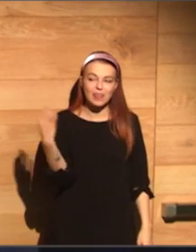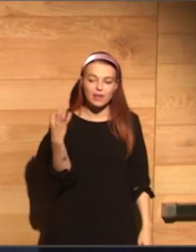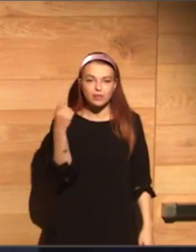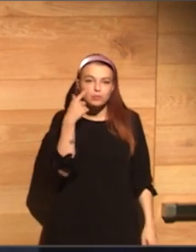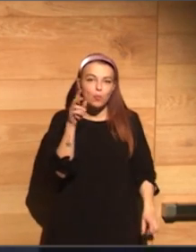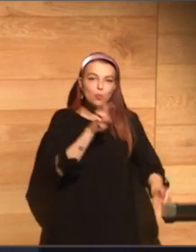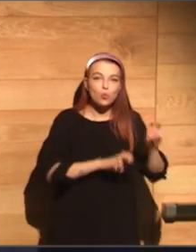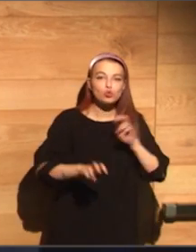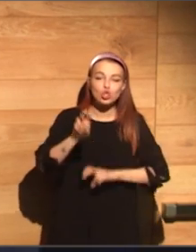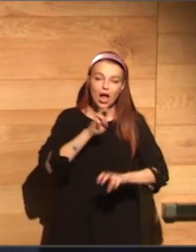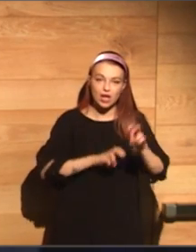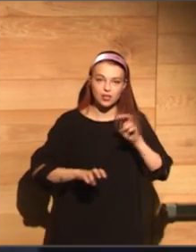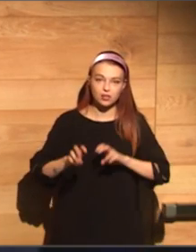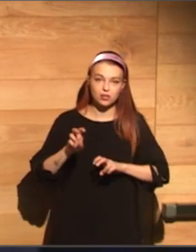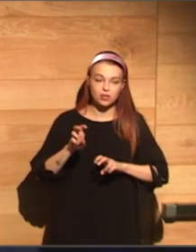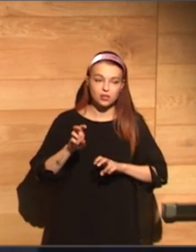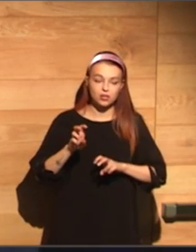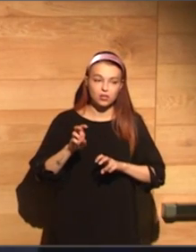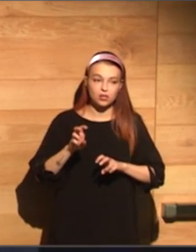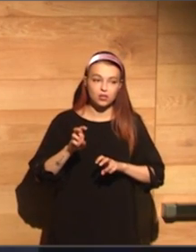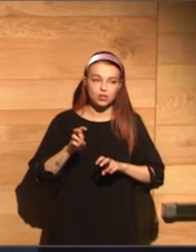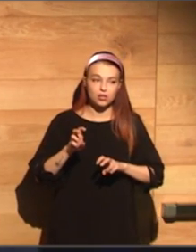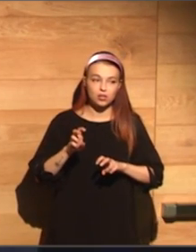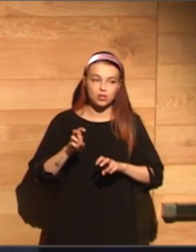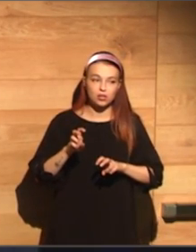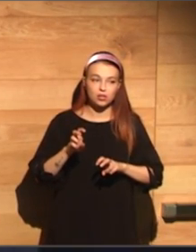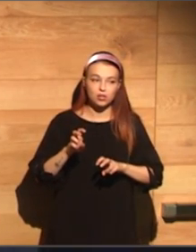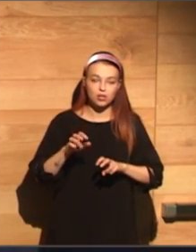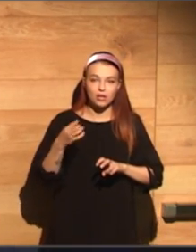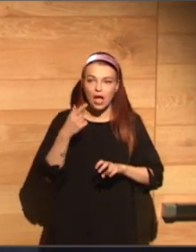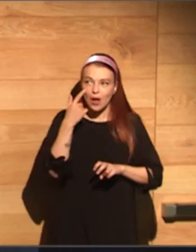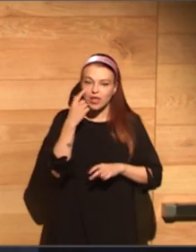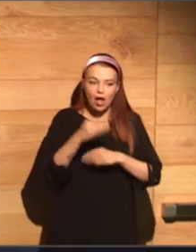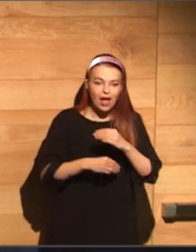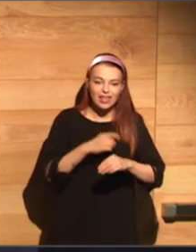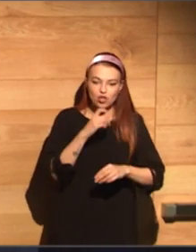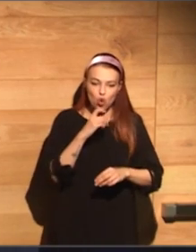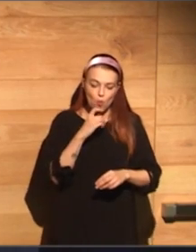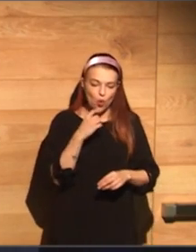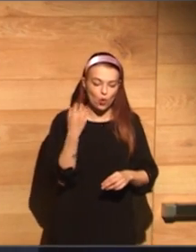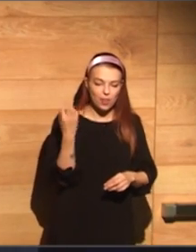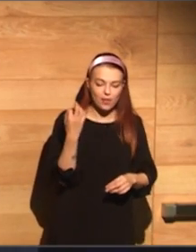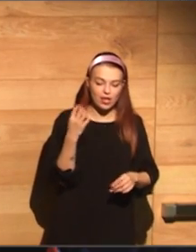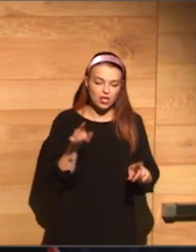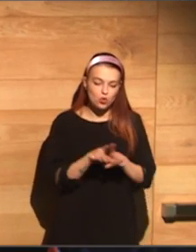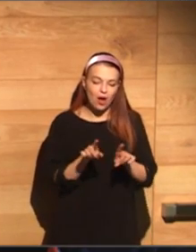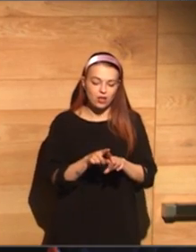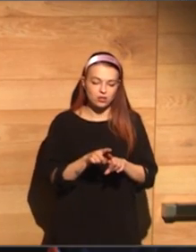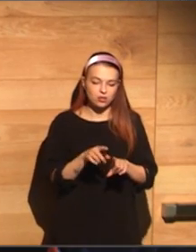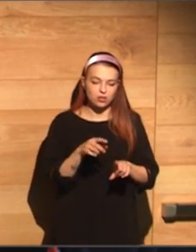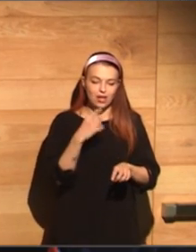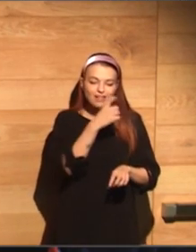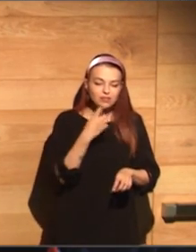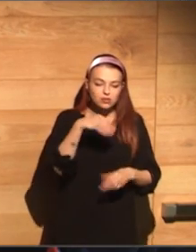fueron coetáneos durante mucho tiempo, tenían que buscarle las vueltas a la metáfora para... Pero en fin, al margen de